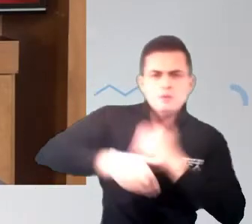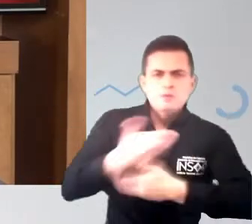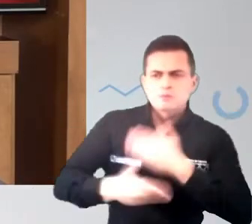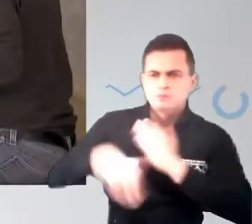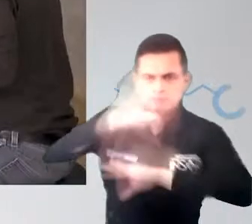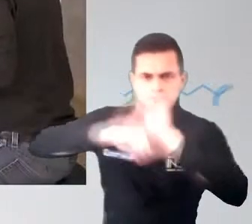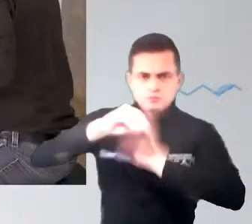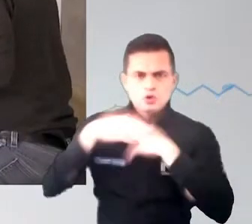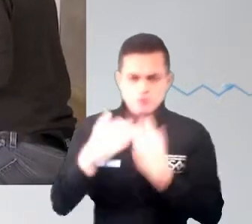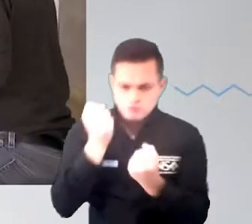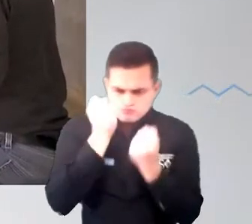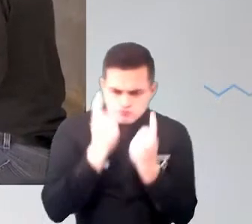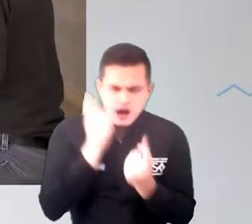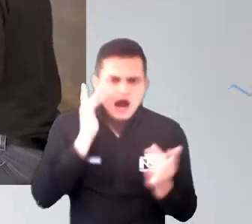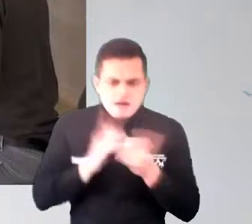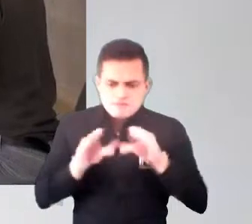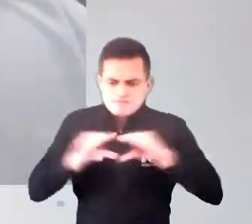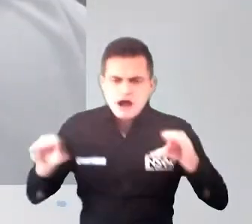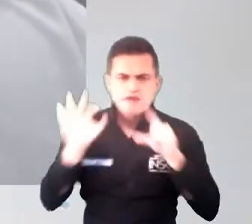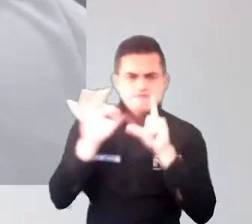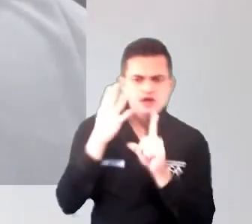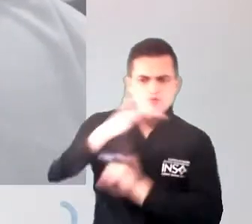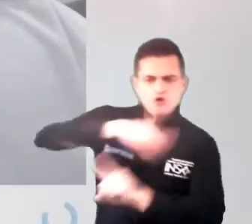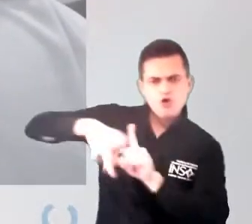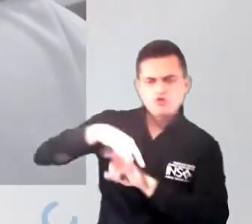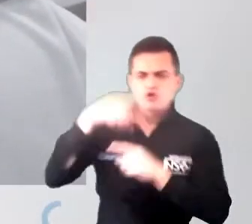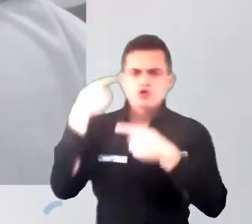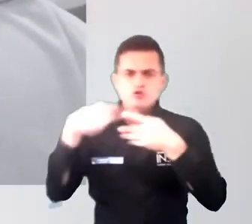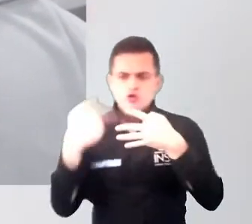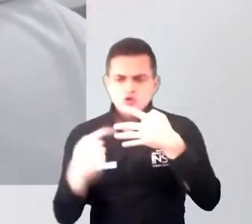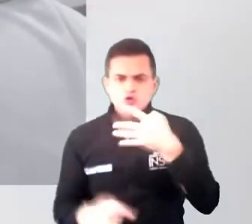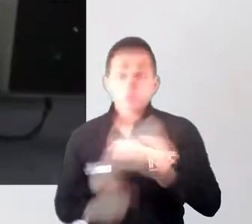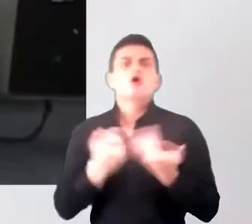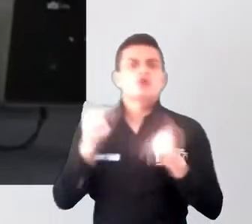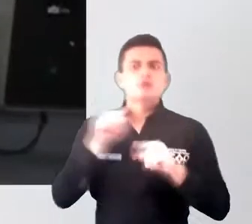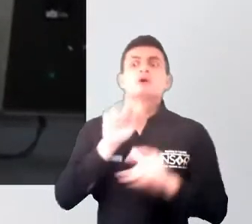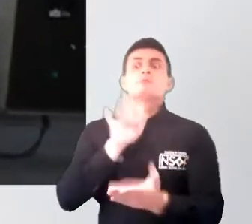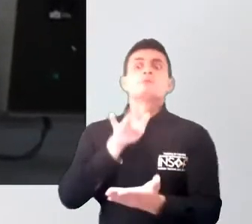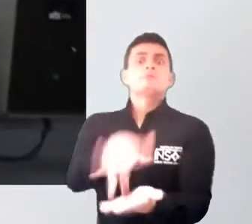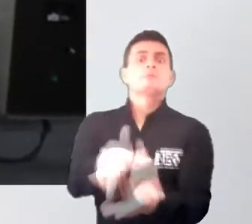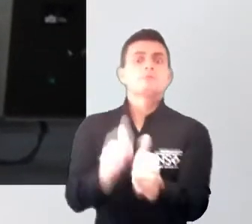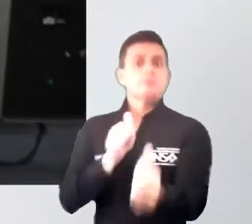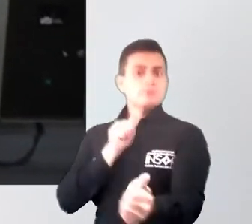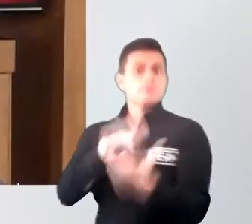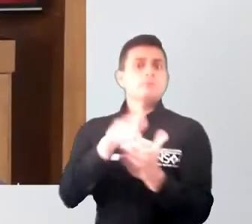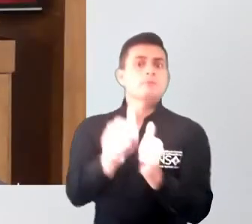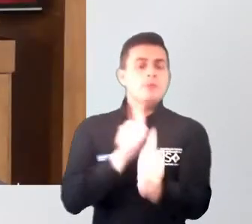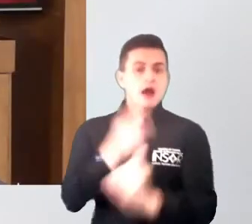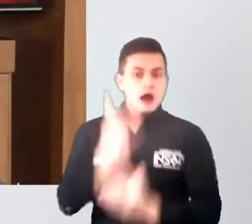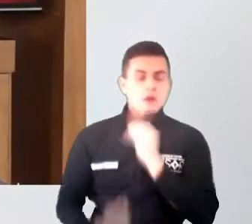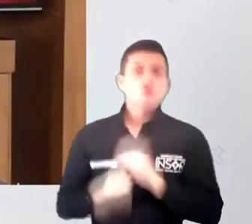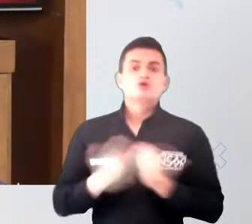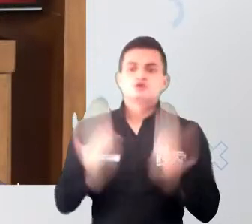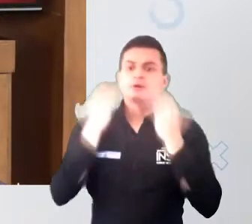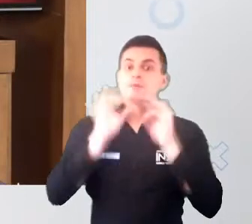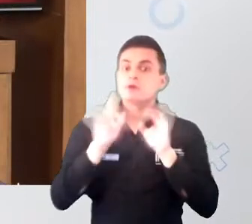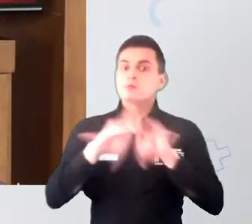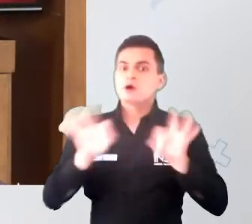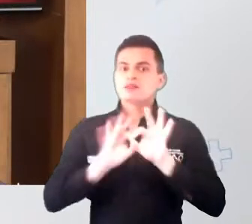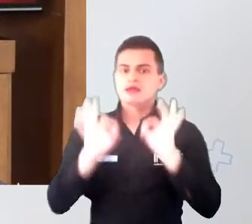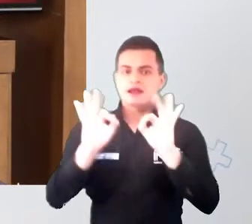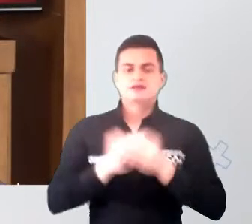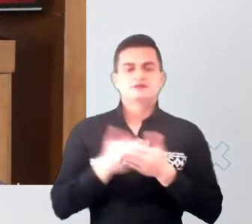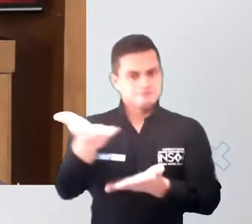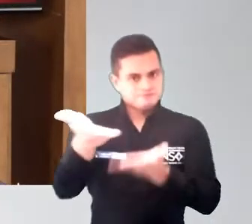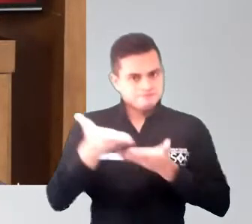desde distintas plataformas, contextos, alternando con presencialidad, siempre con una educación superior de calidad. Sean todos muy bienvenidos en este